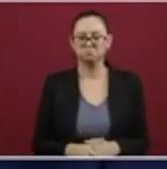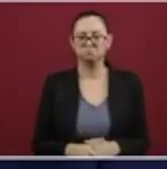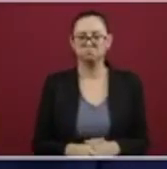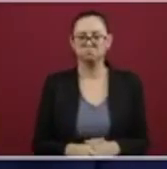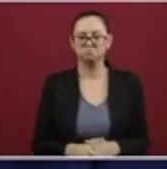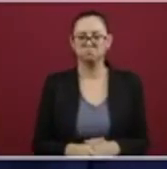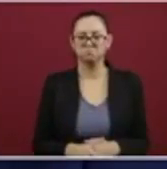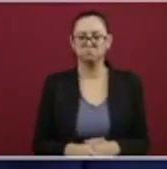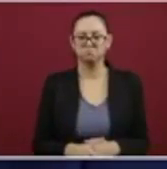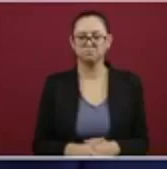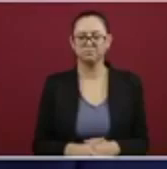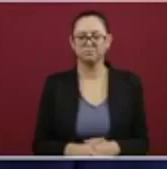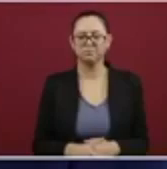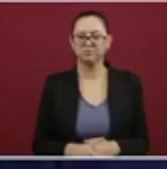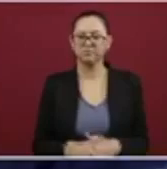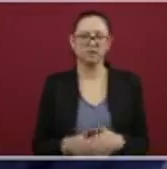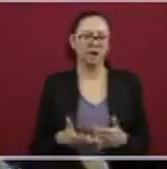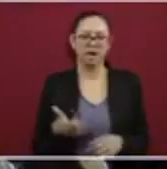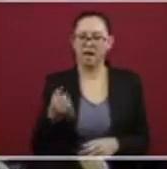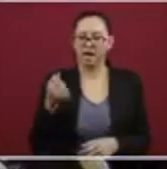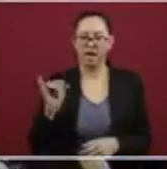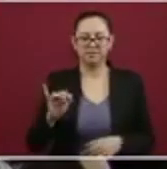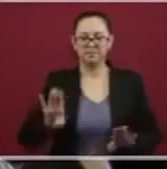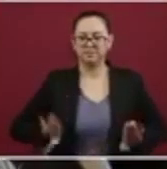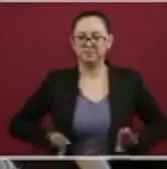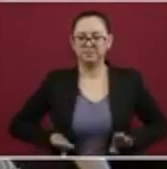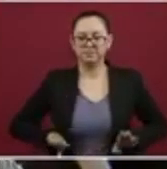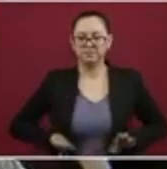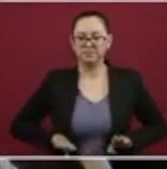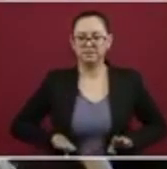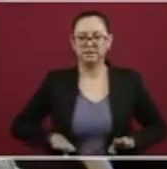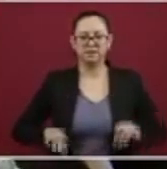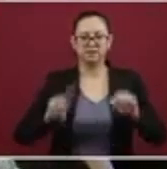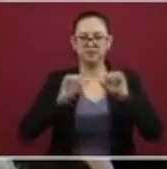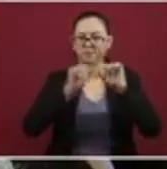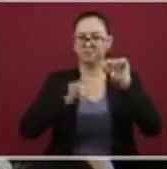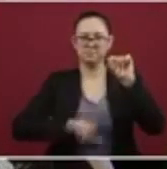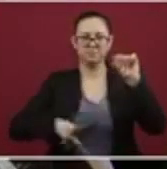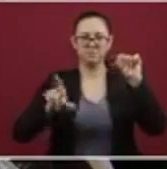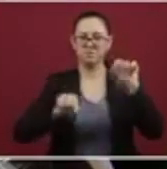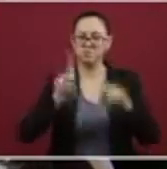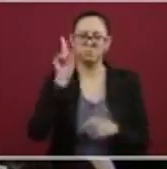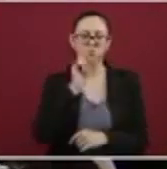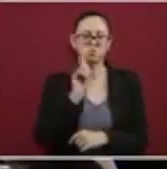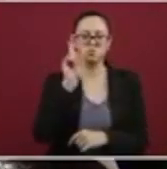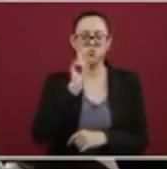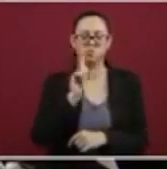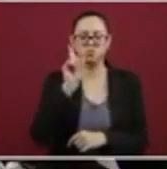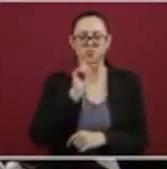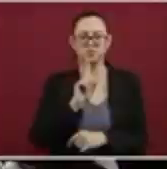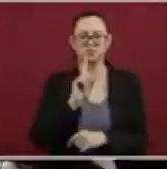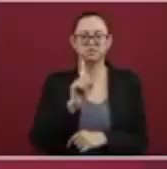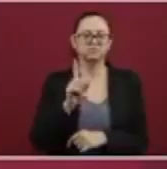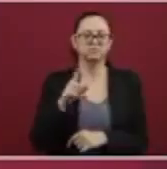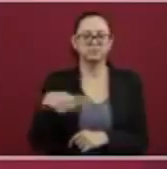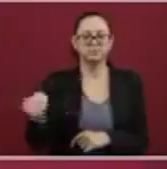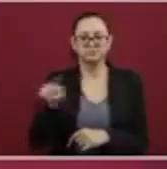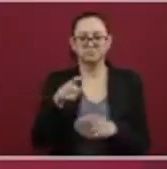las mujeres de México y quienes nos están